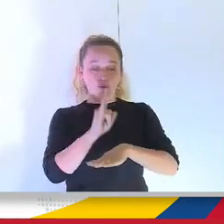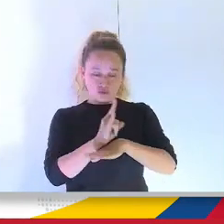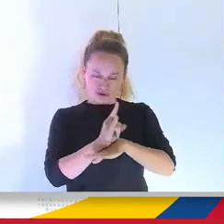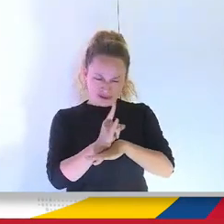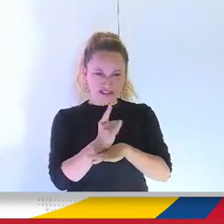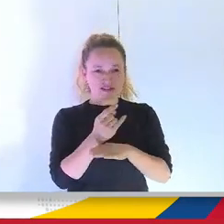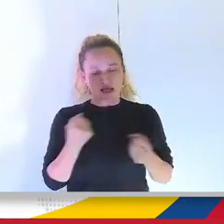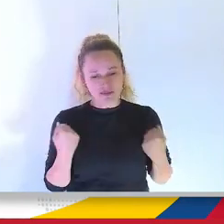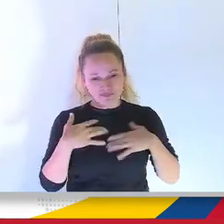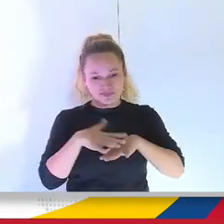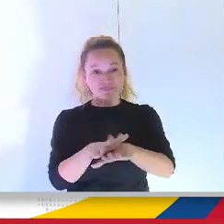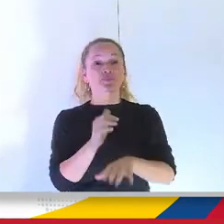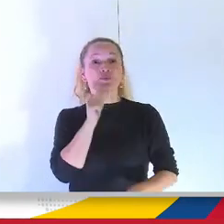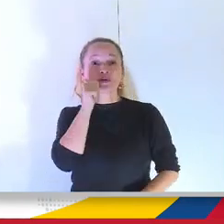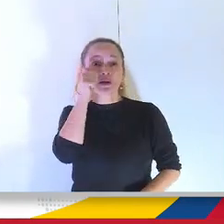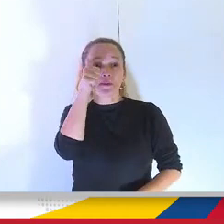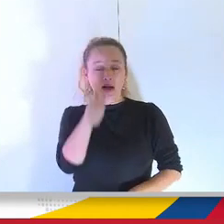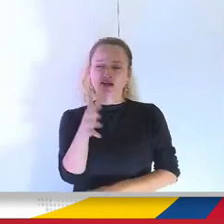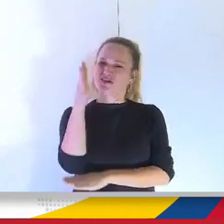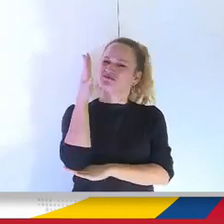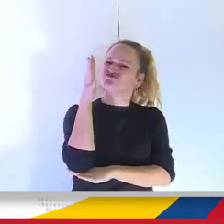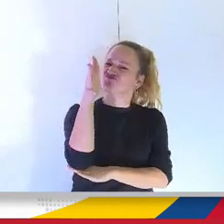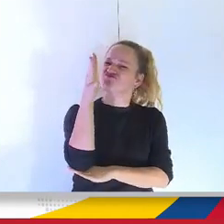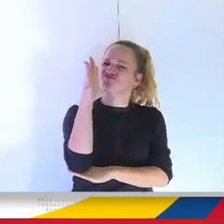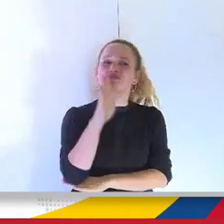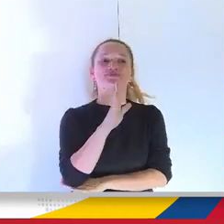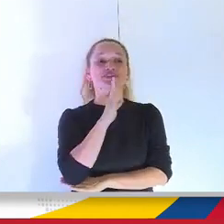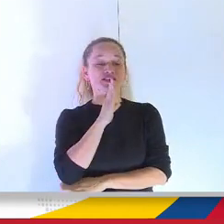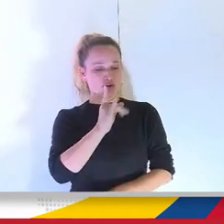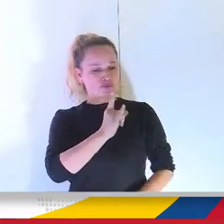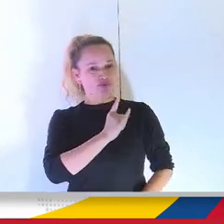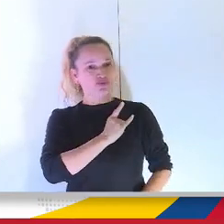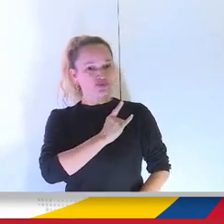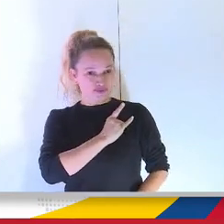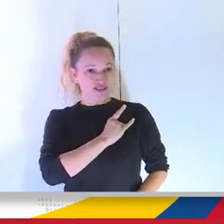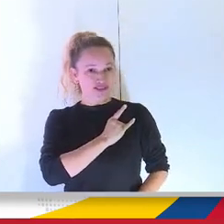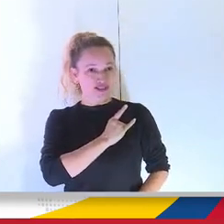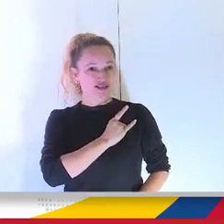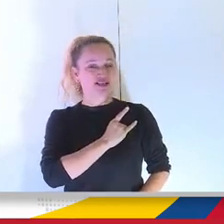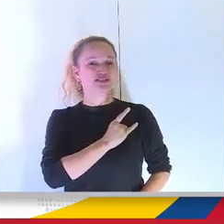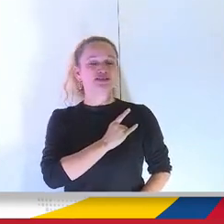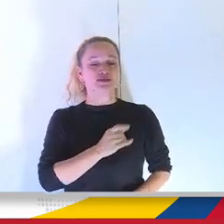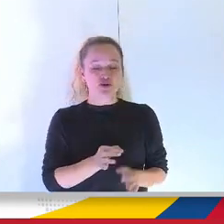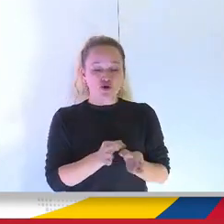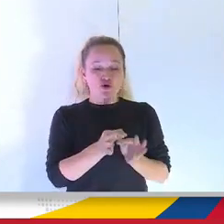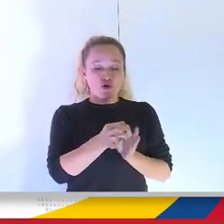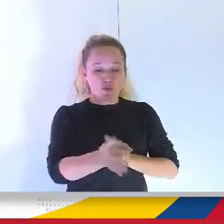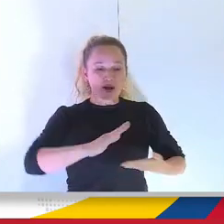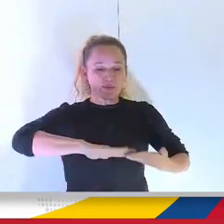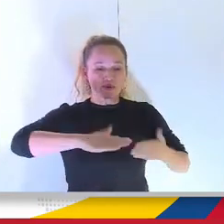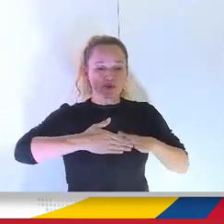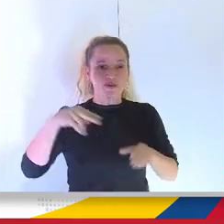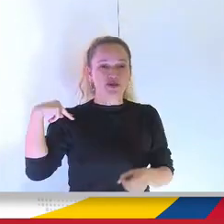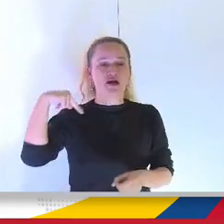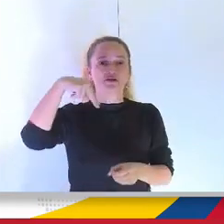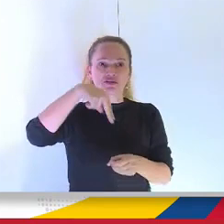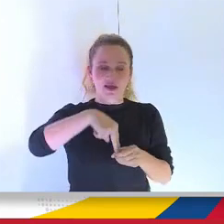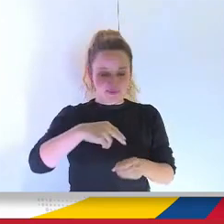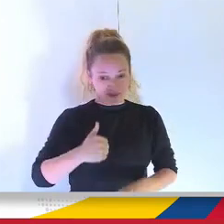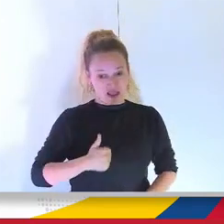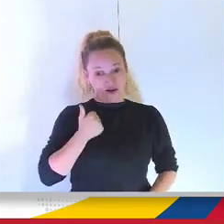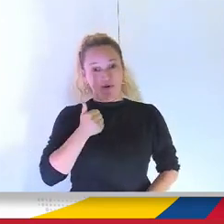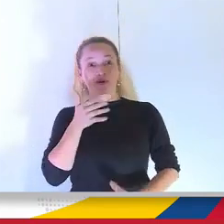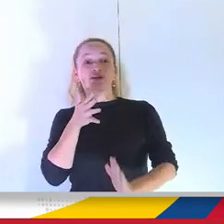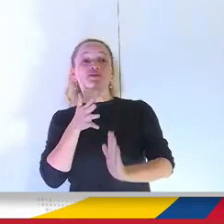a tener mañana la presentación también de la Universidad de los Pueblos Indígenas.